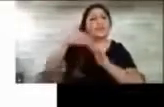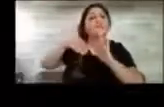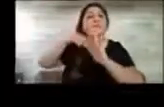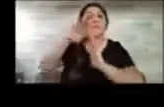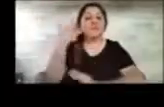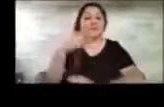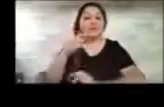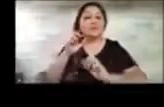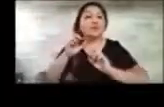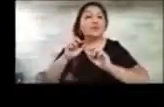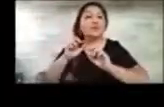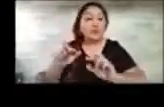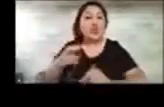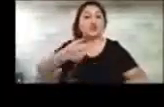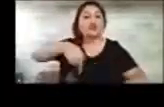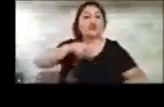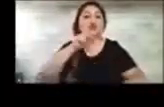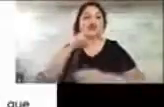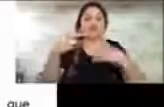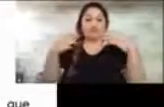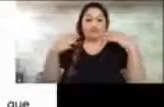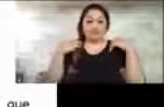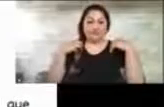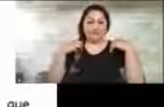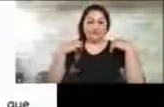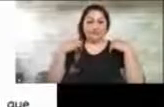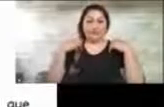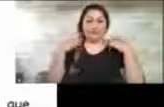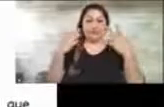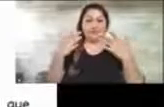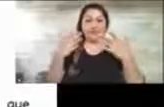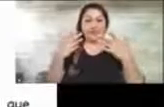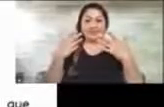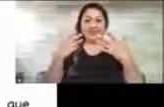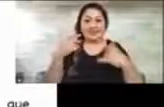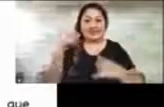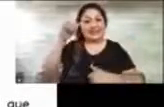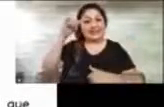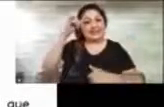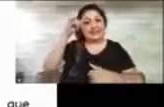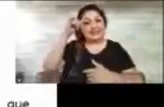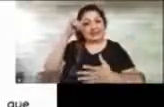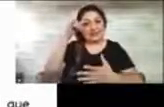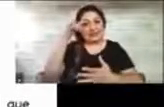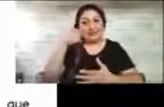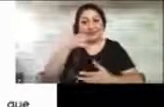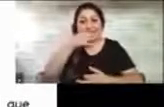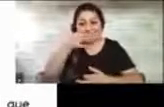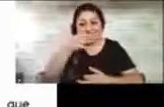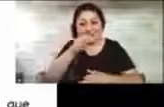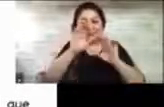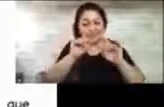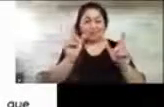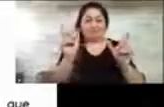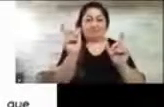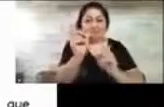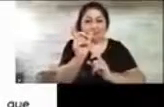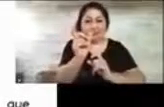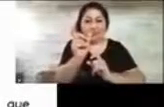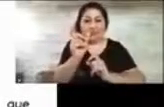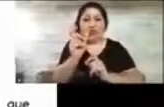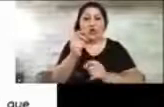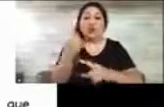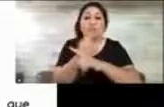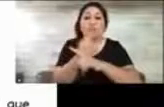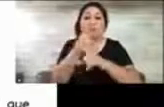manos. En relación a la teoría, bueno, disculpen que lo haya citado tan textualmente, pero solamente hablar desde la filosofía y la